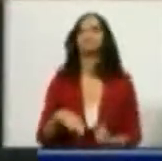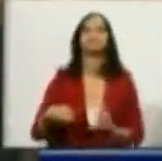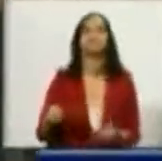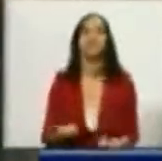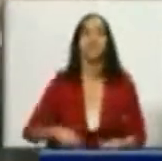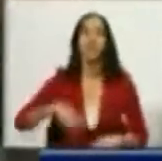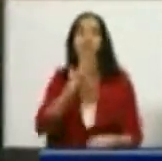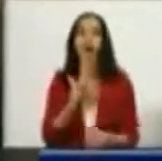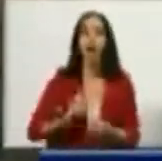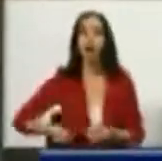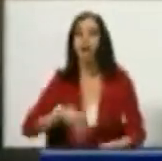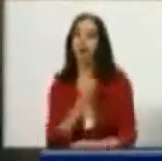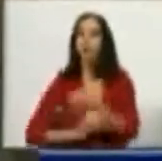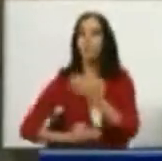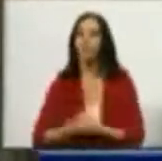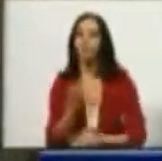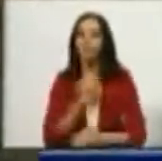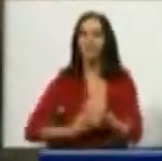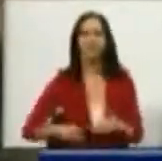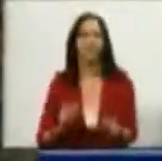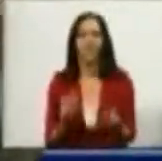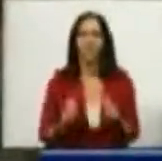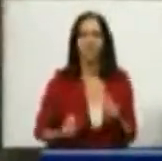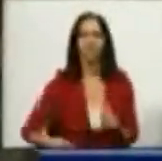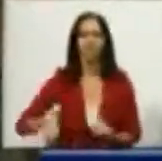tiene tantas Paraguay